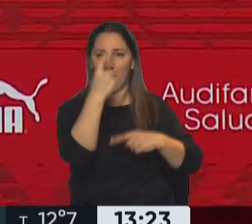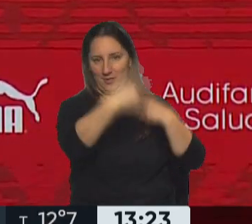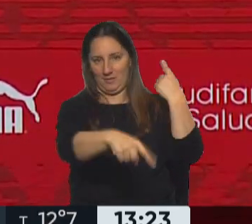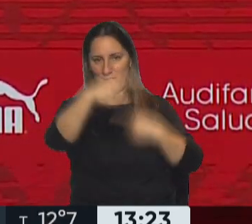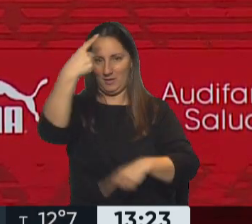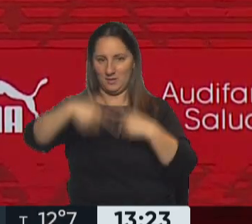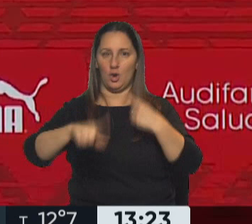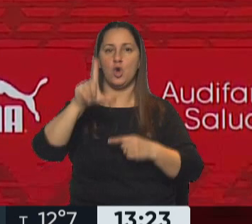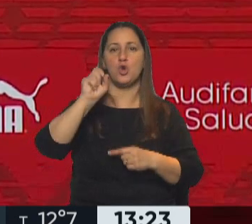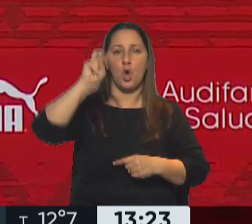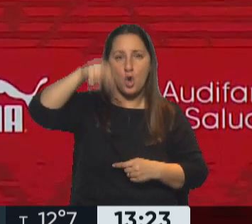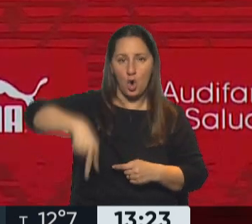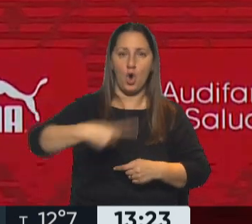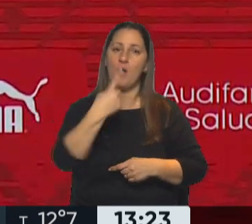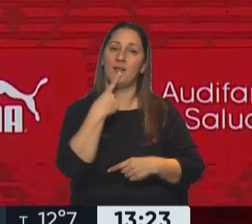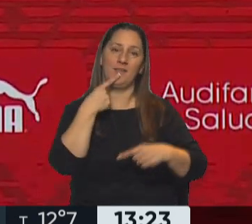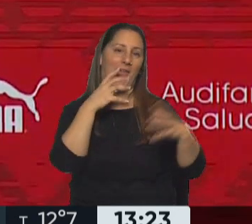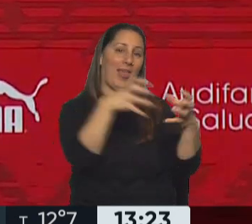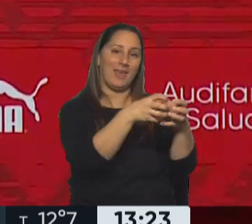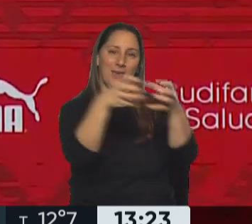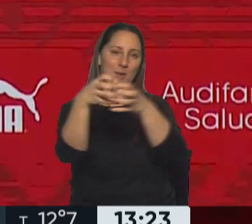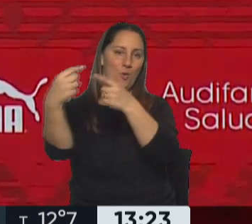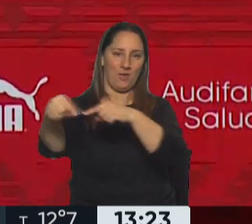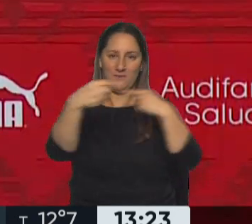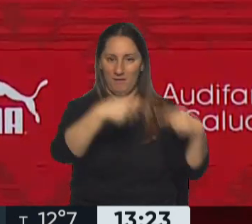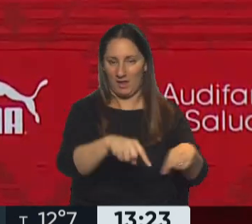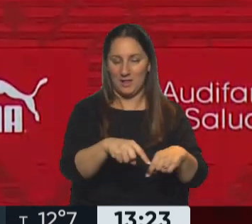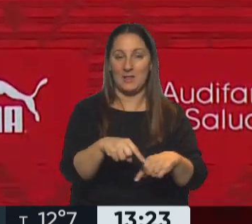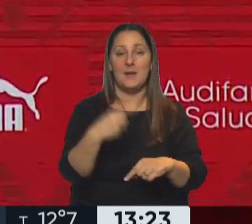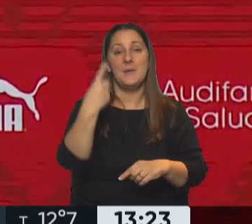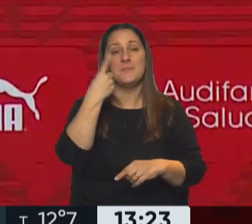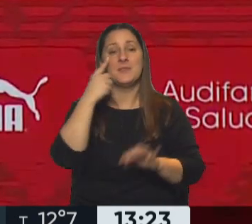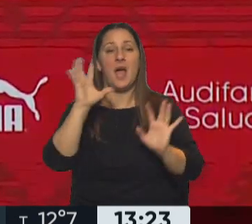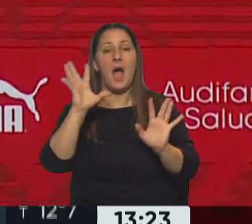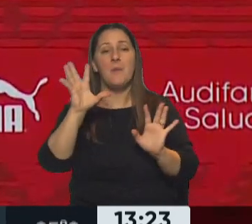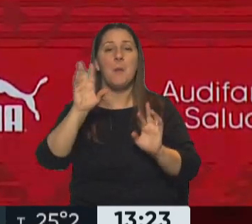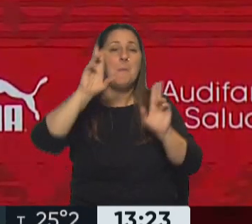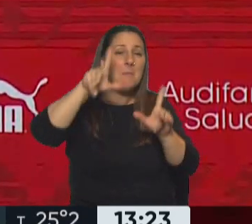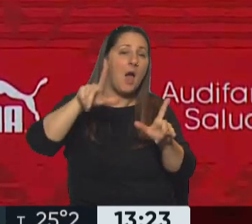tanto como River. Así que veremos si buscamos alguna otra alternativa.